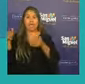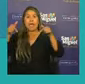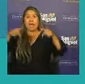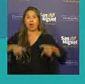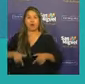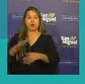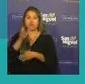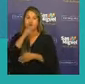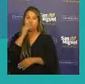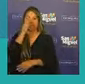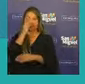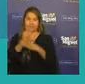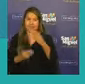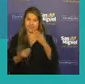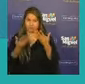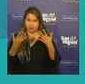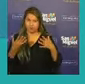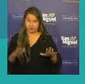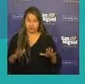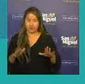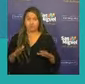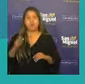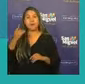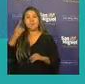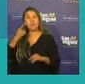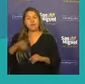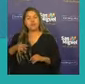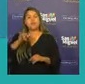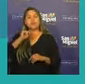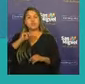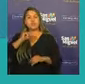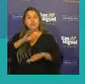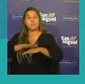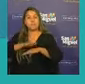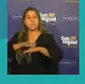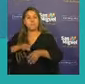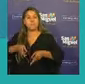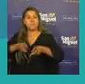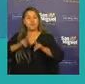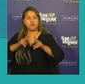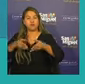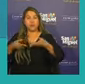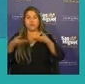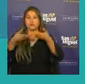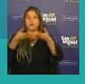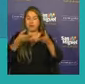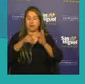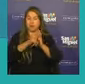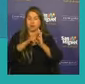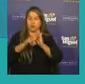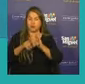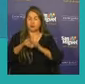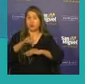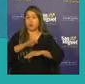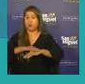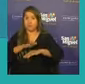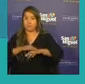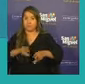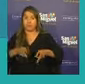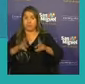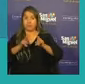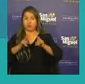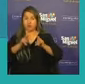comuna, salvo los permisos que entregamos por ordenanza y permisos que son súper